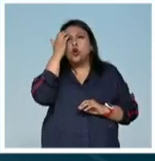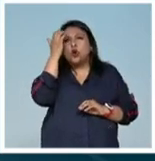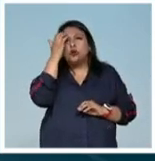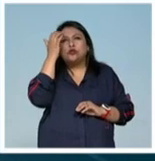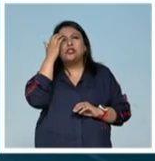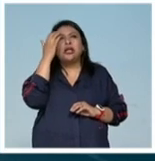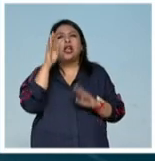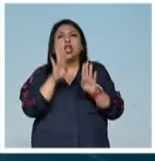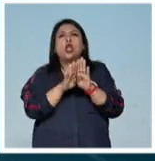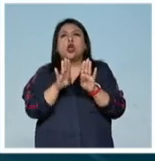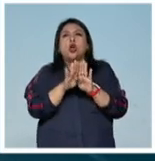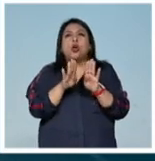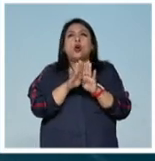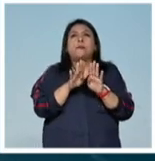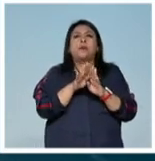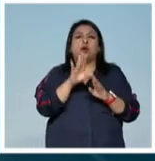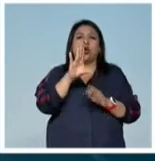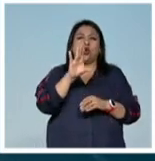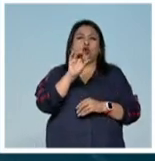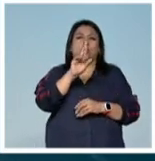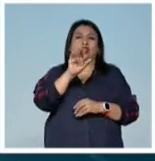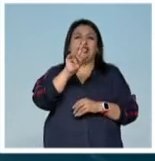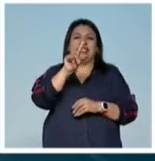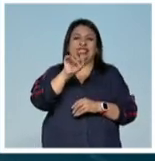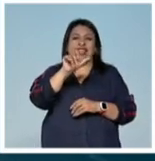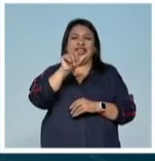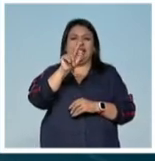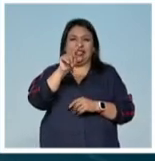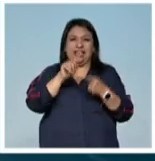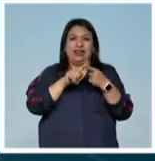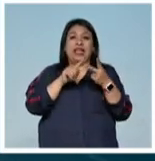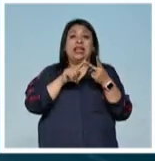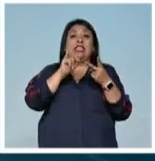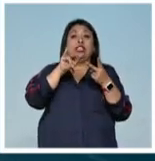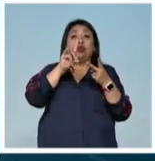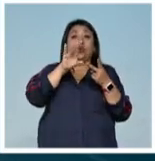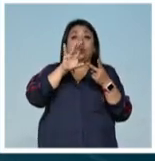el principio de la corriente alterna, de la inducción